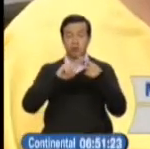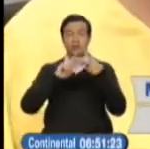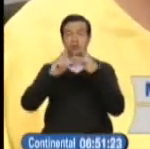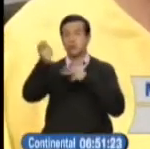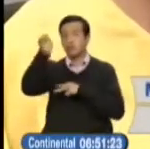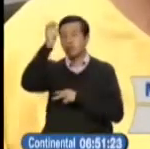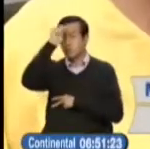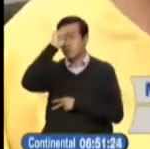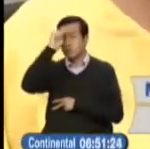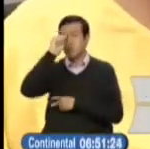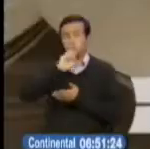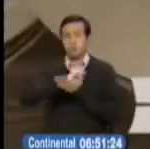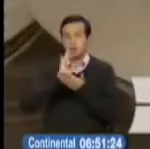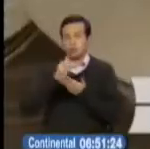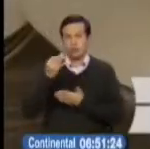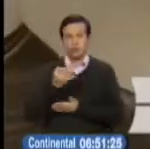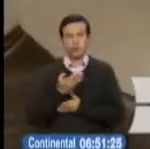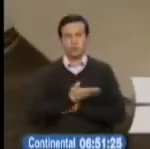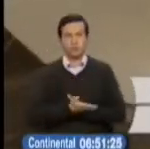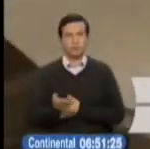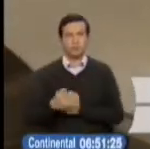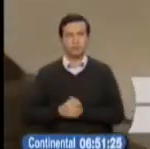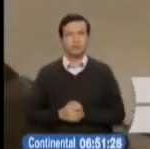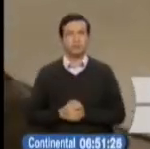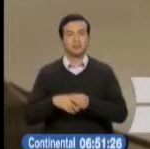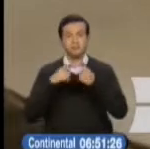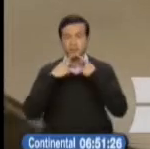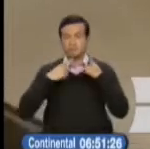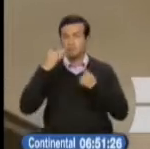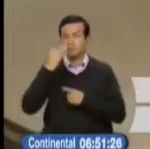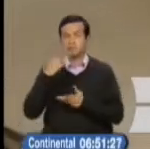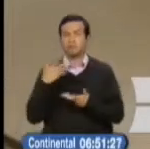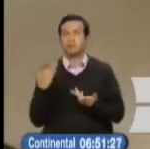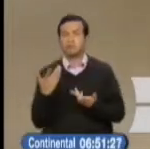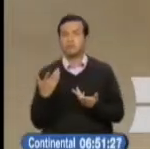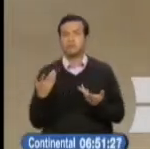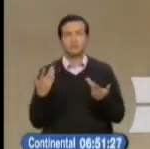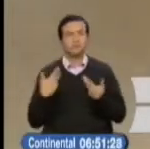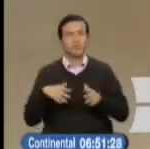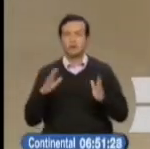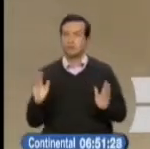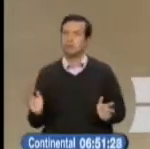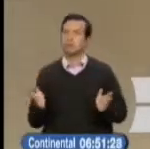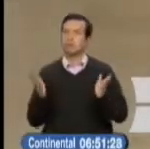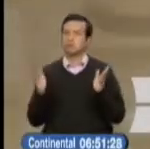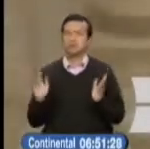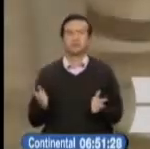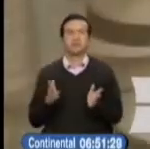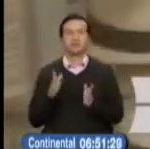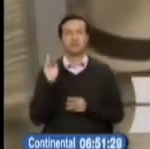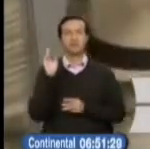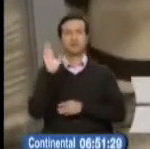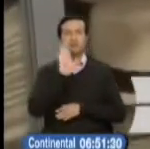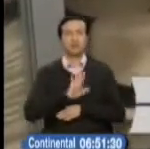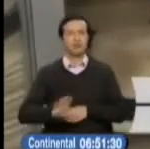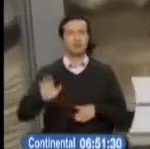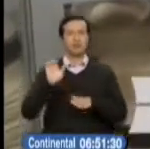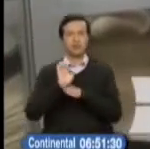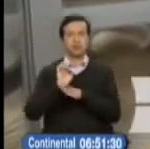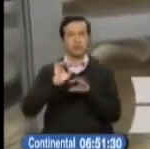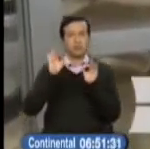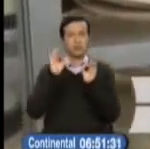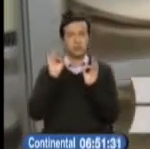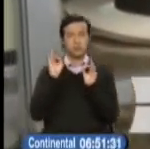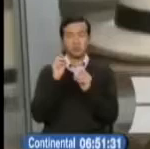paja toquilla Montecristi. Esta denominación de origen nos ha dado pues un impulso grande para todo el Ecuador para